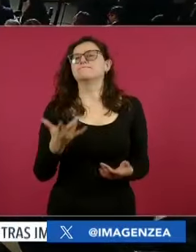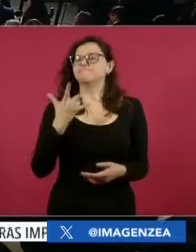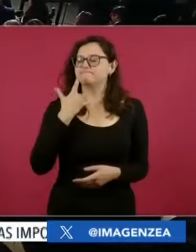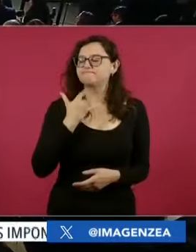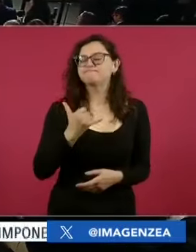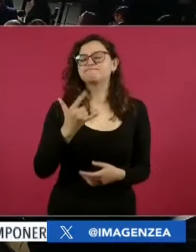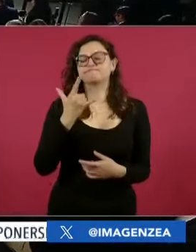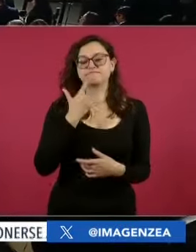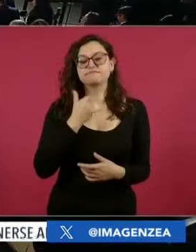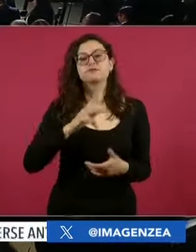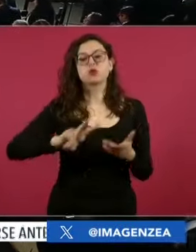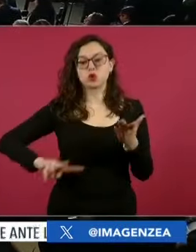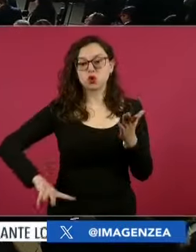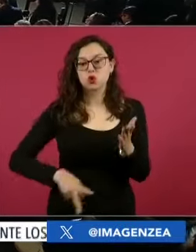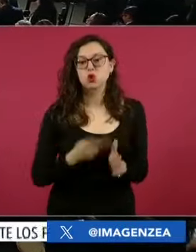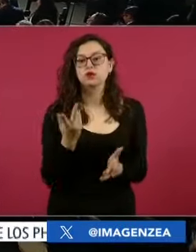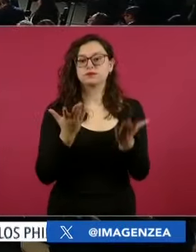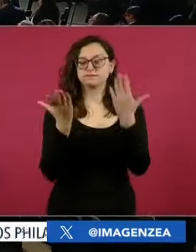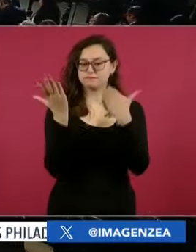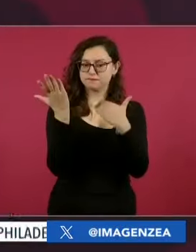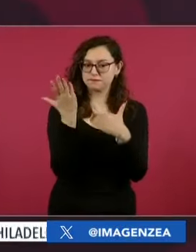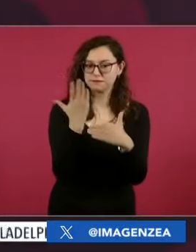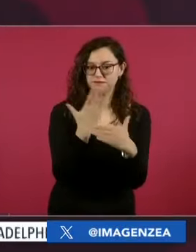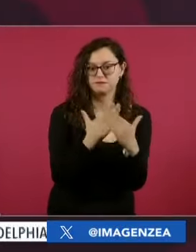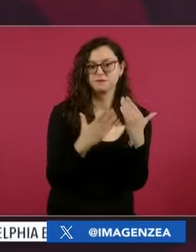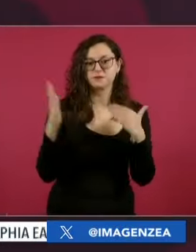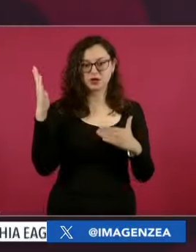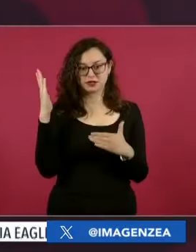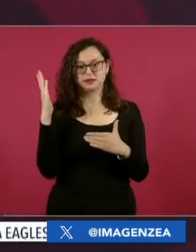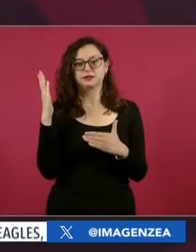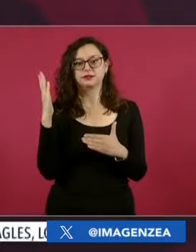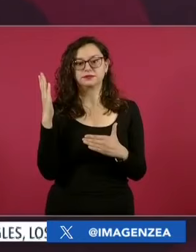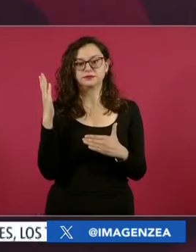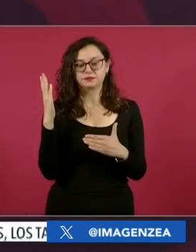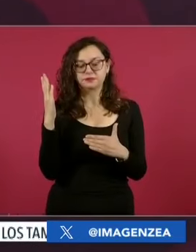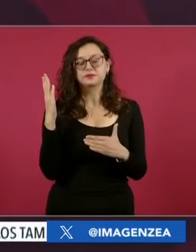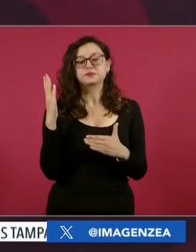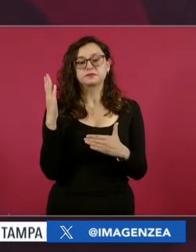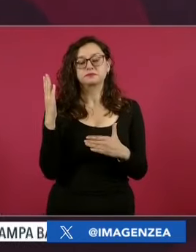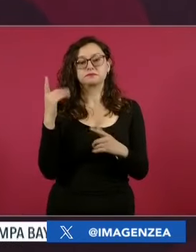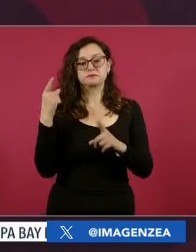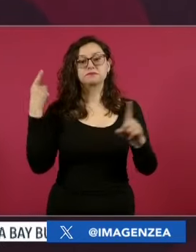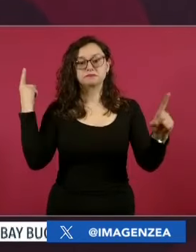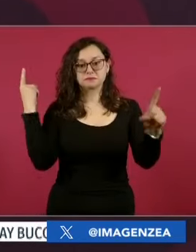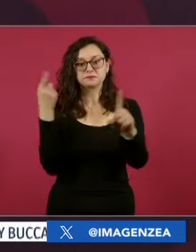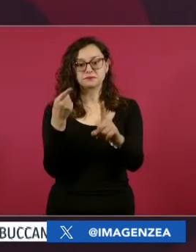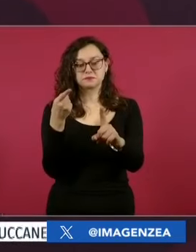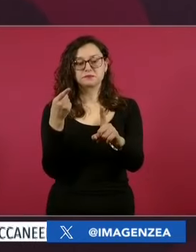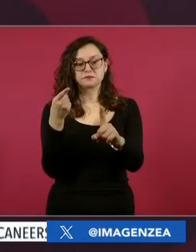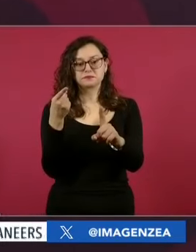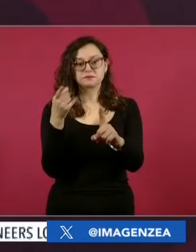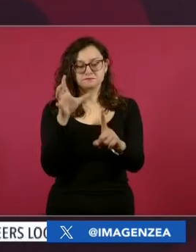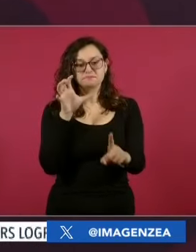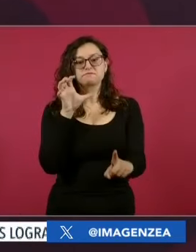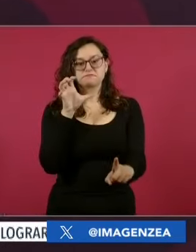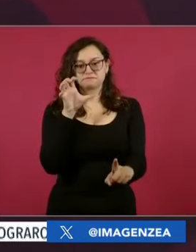y se logró recuperar